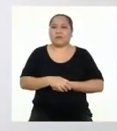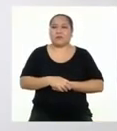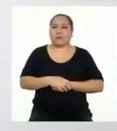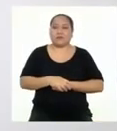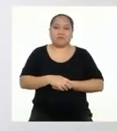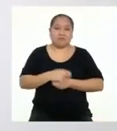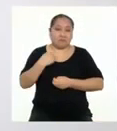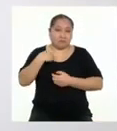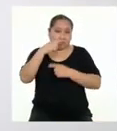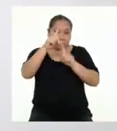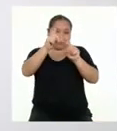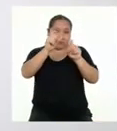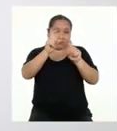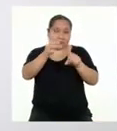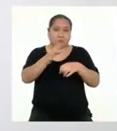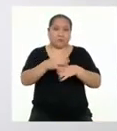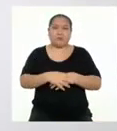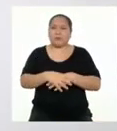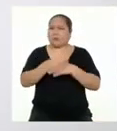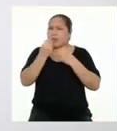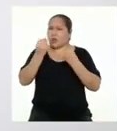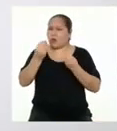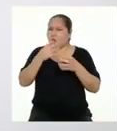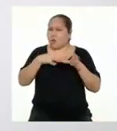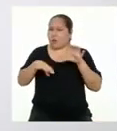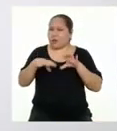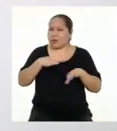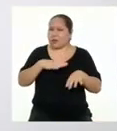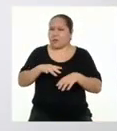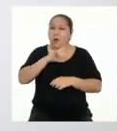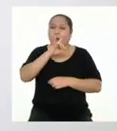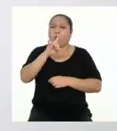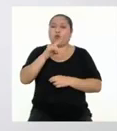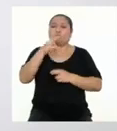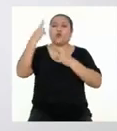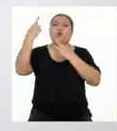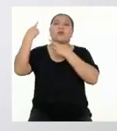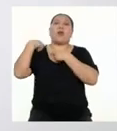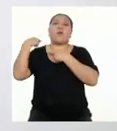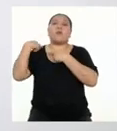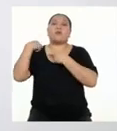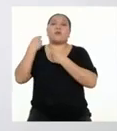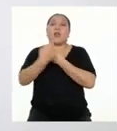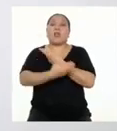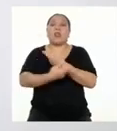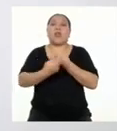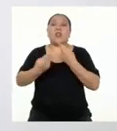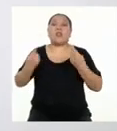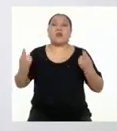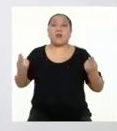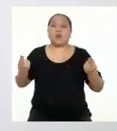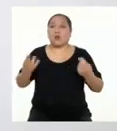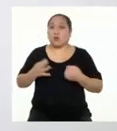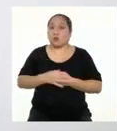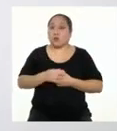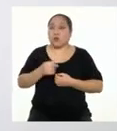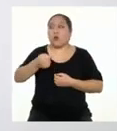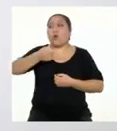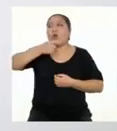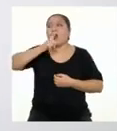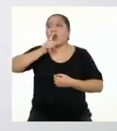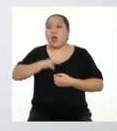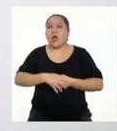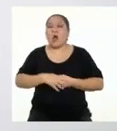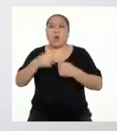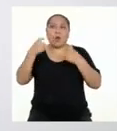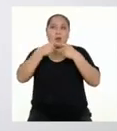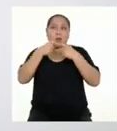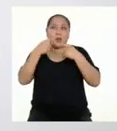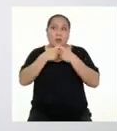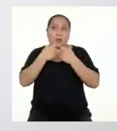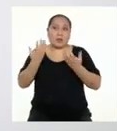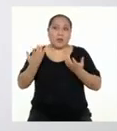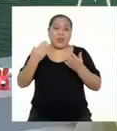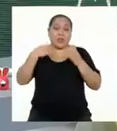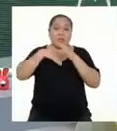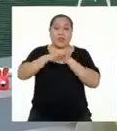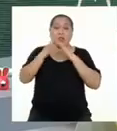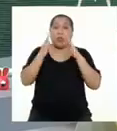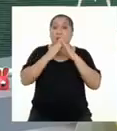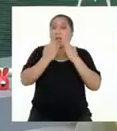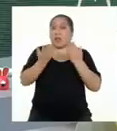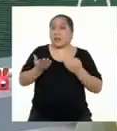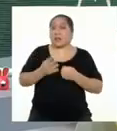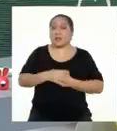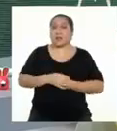Te pregunto entonces, ¿cómo hacemos un uso responsable de nuestros recursos como el agua y la electricidad en el